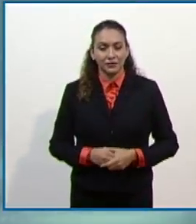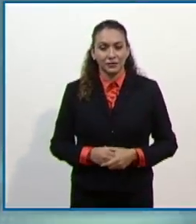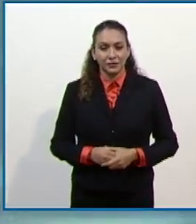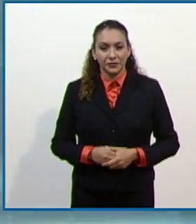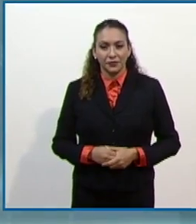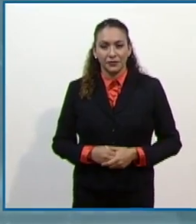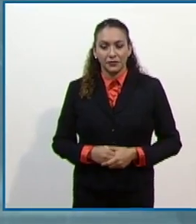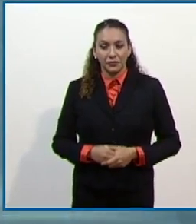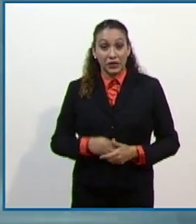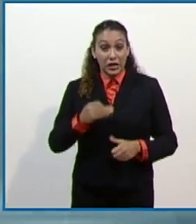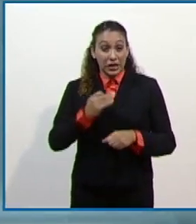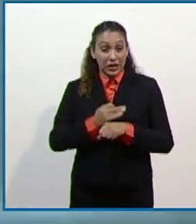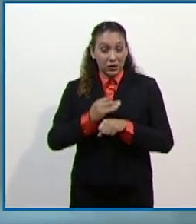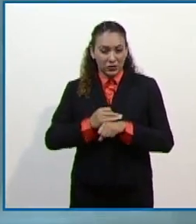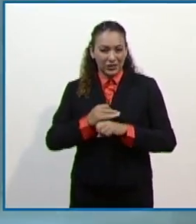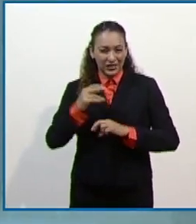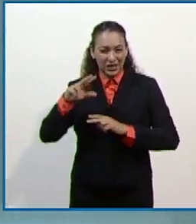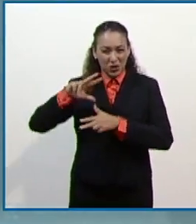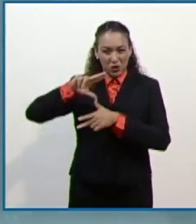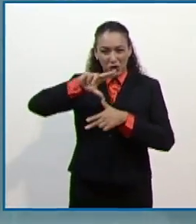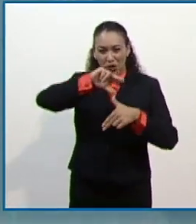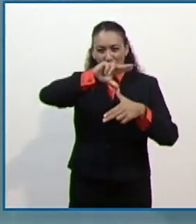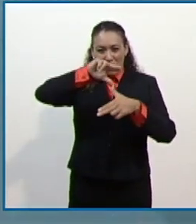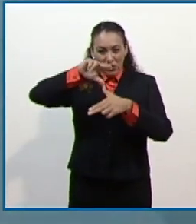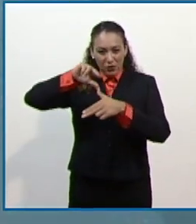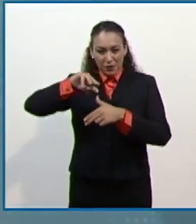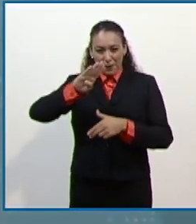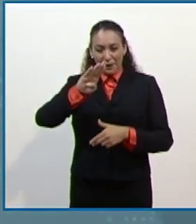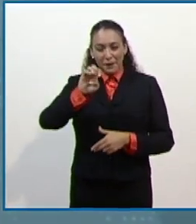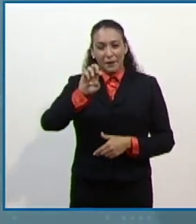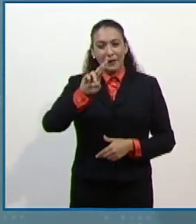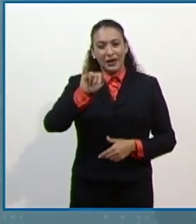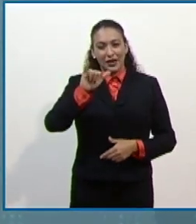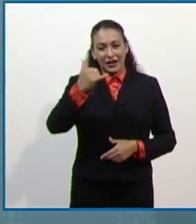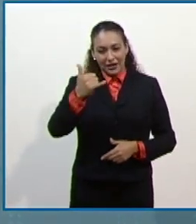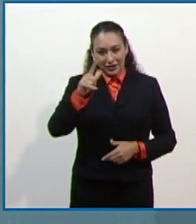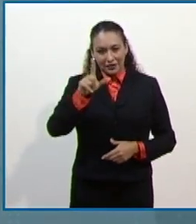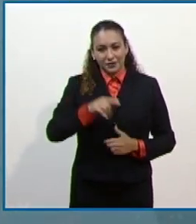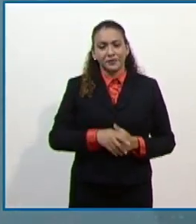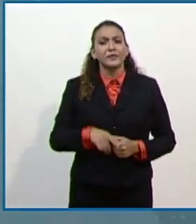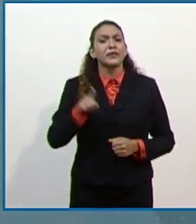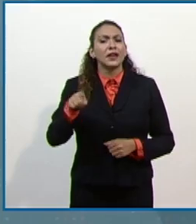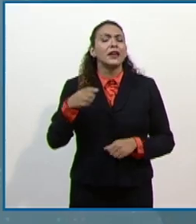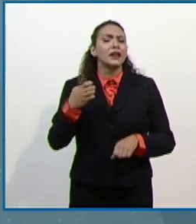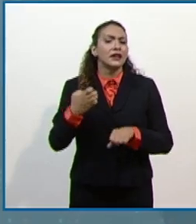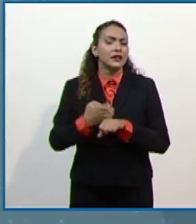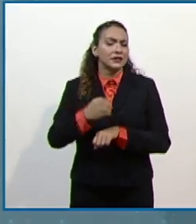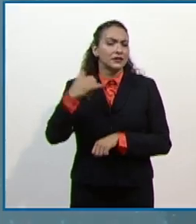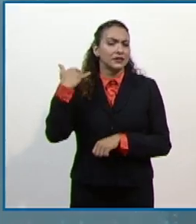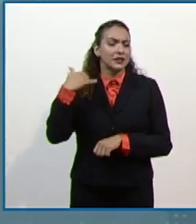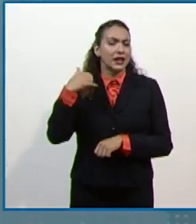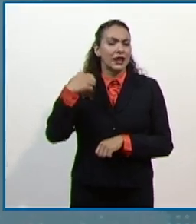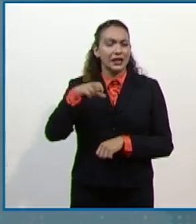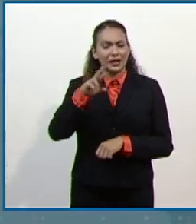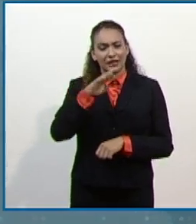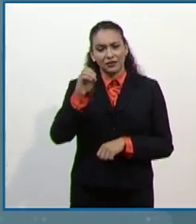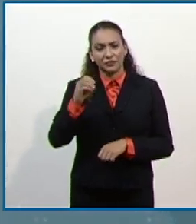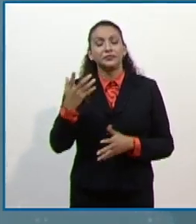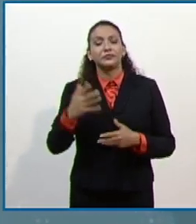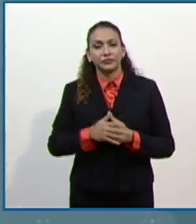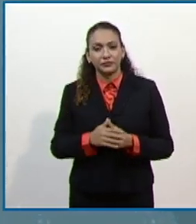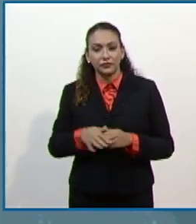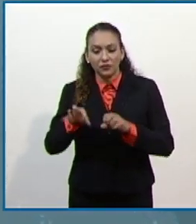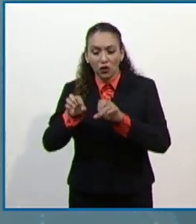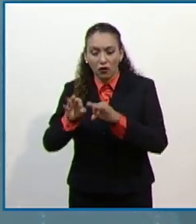Ante la contingencia por la llegada del huracán Beryl, el Poder Judicial de Quintana Roo suspendió las labores en los órganos jurisdiccionales